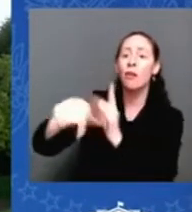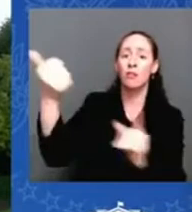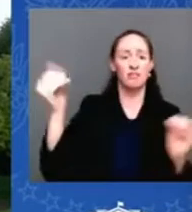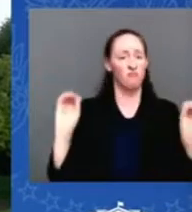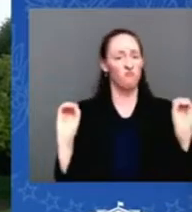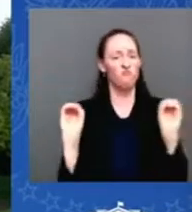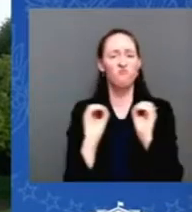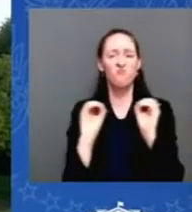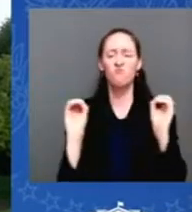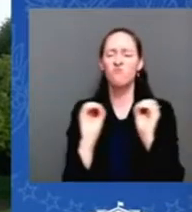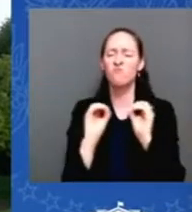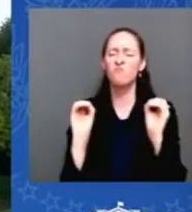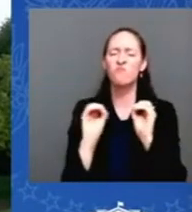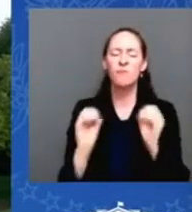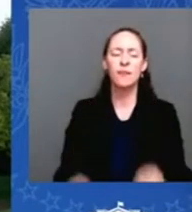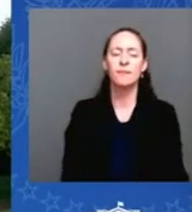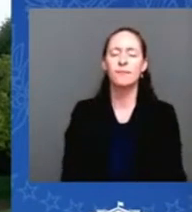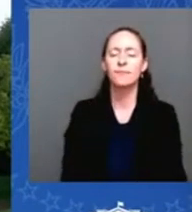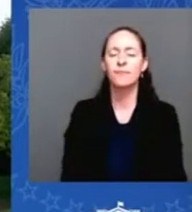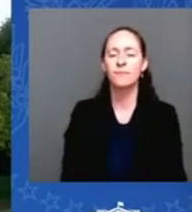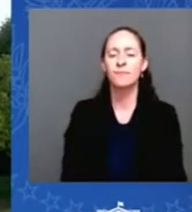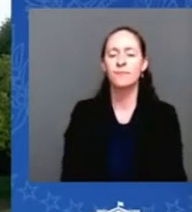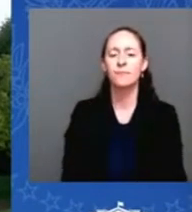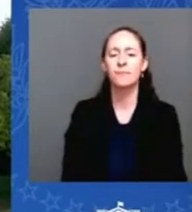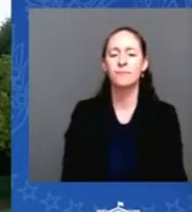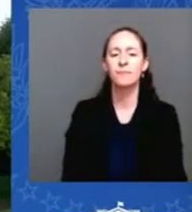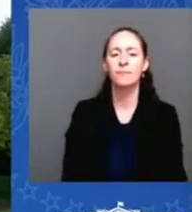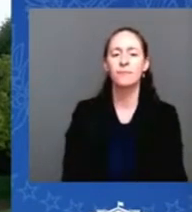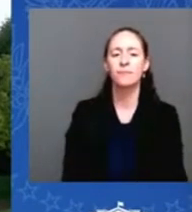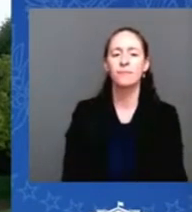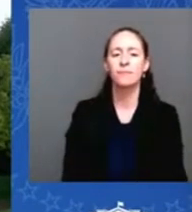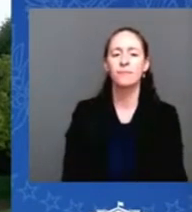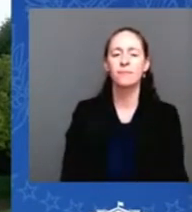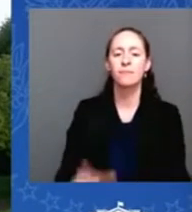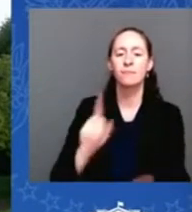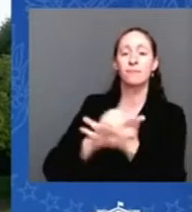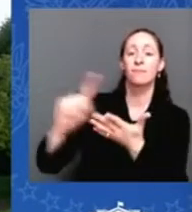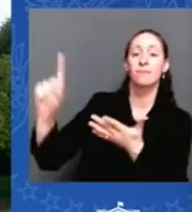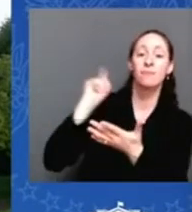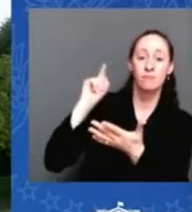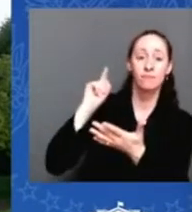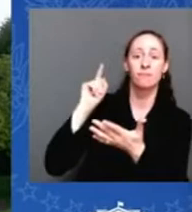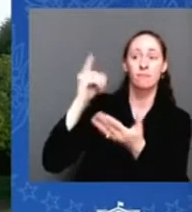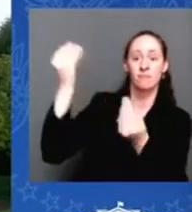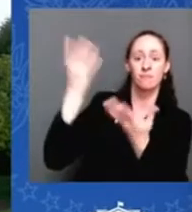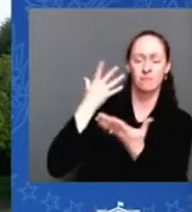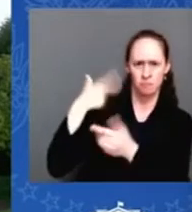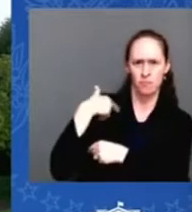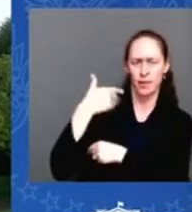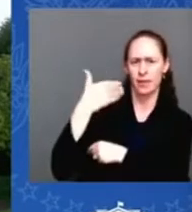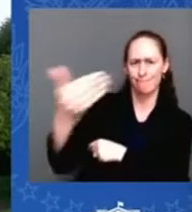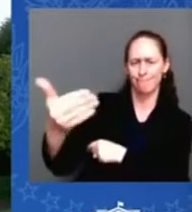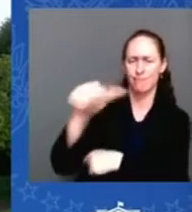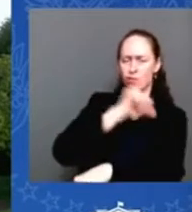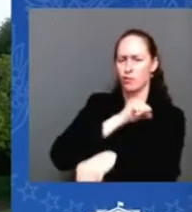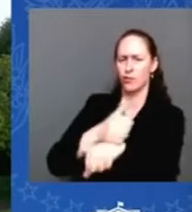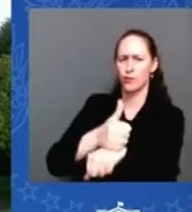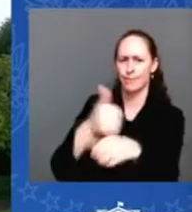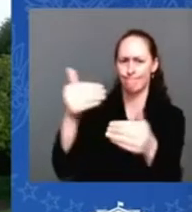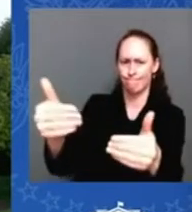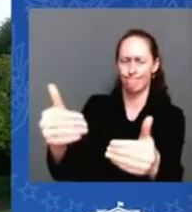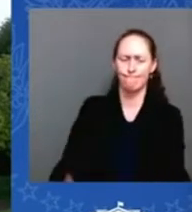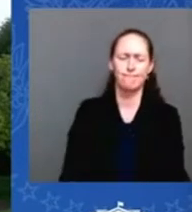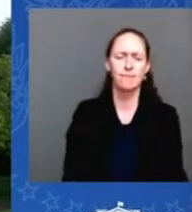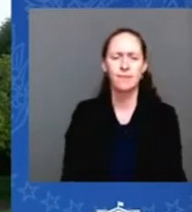muy distinto a cuando estuvieron ahí a principios de los años 90, pero todo está demostrando que se